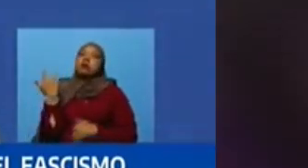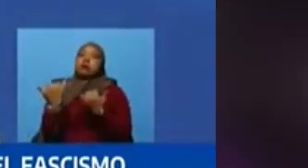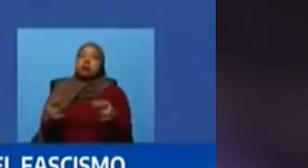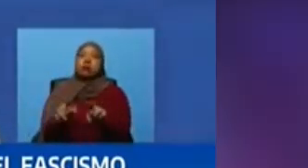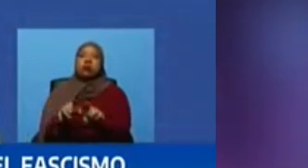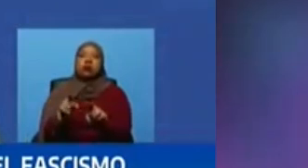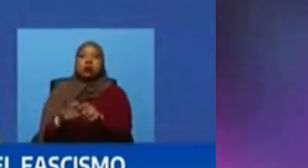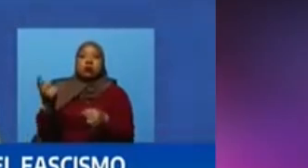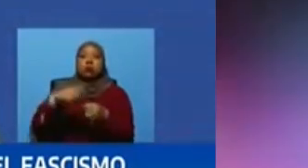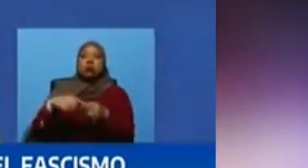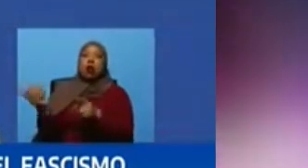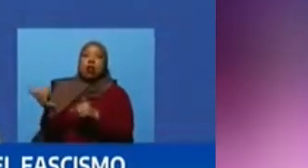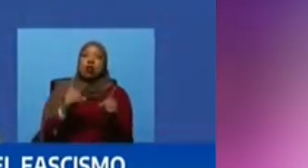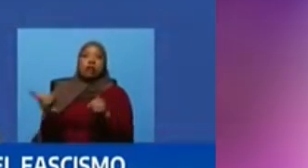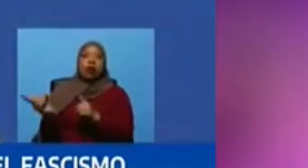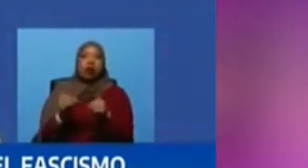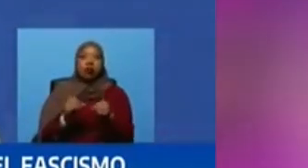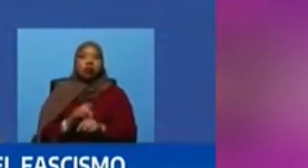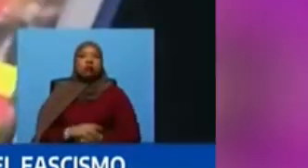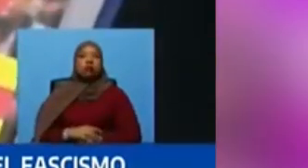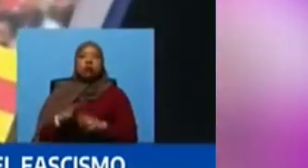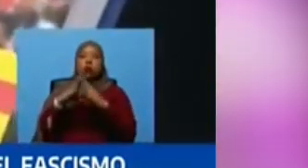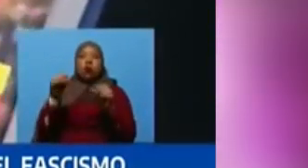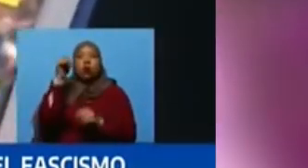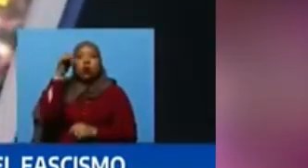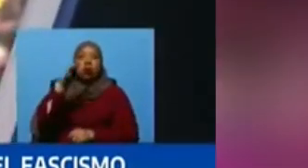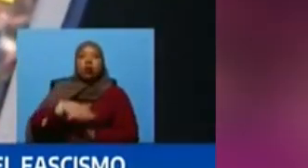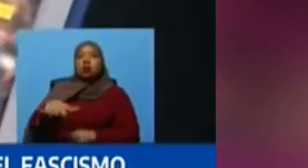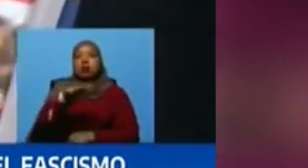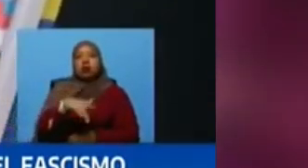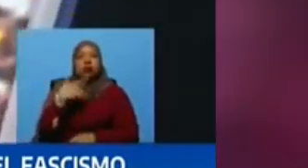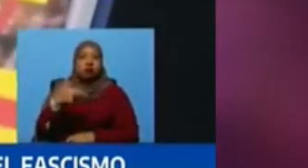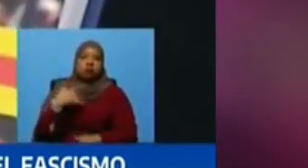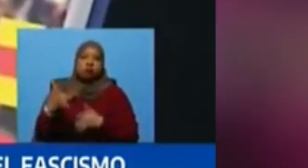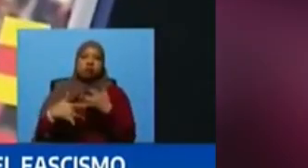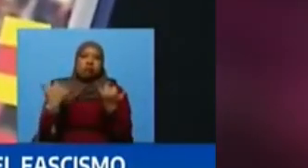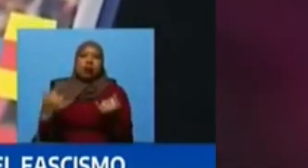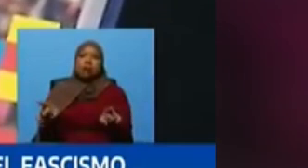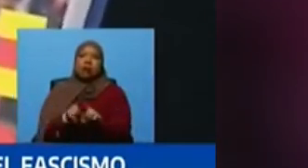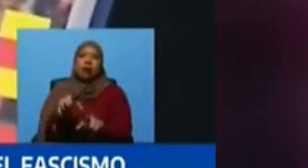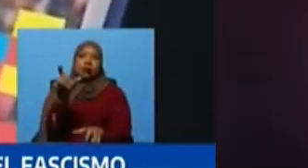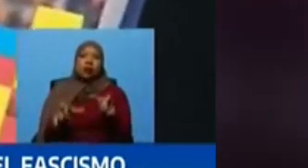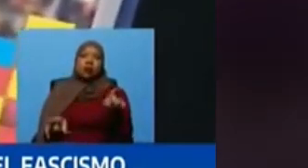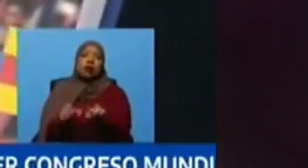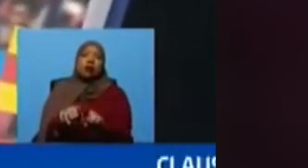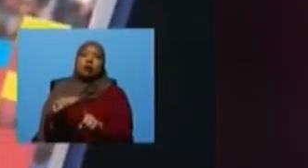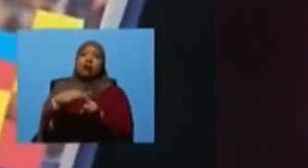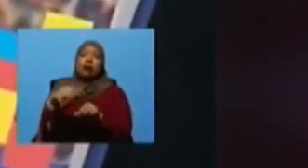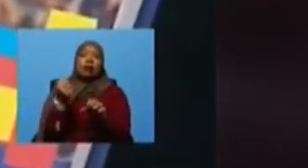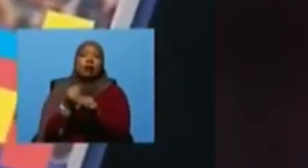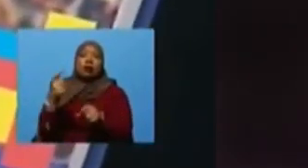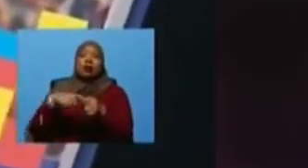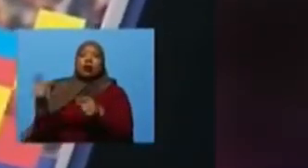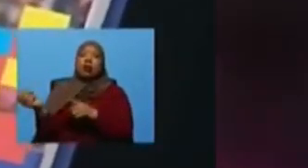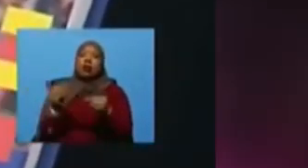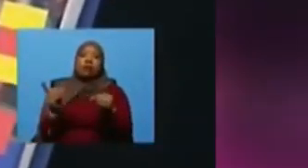Pusimos en el centro del debate, en todos los pueblos y ciudades que recorrimos, pusimos en el centro de